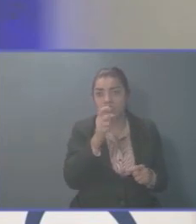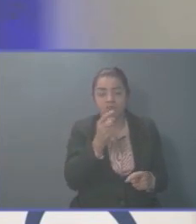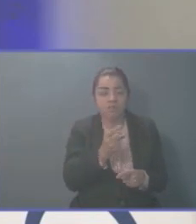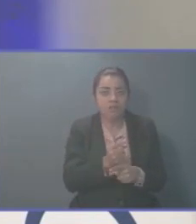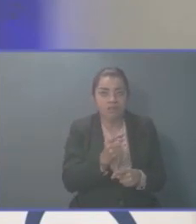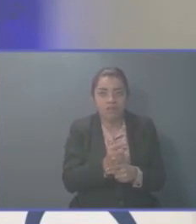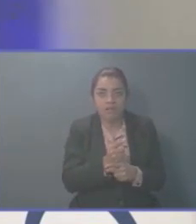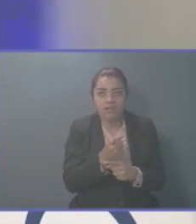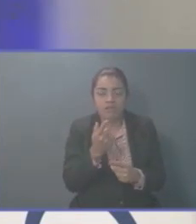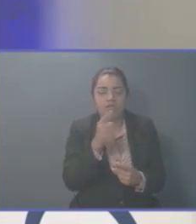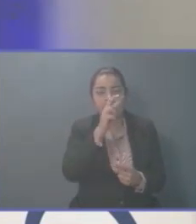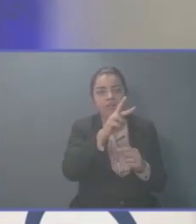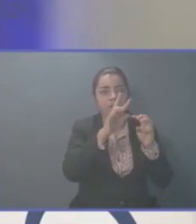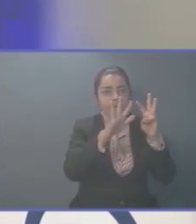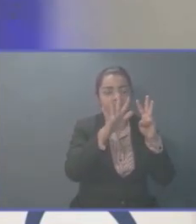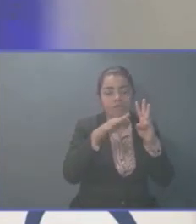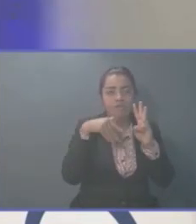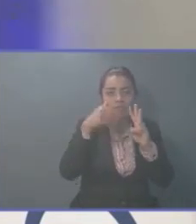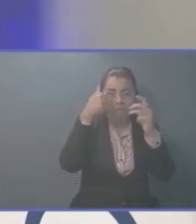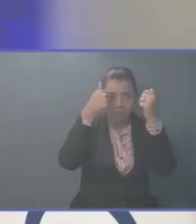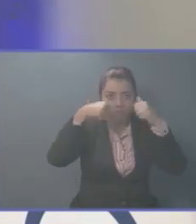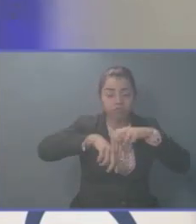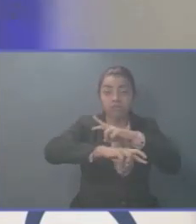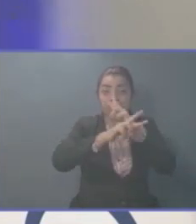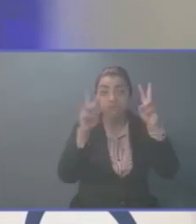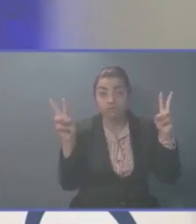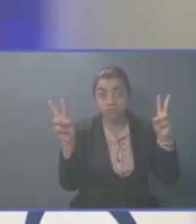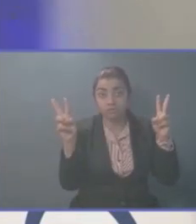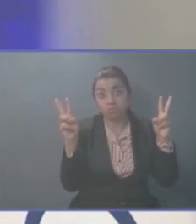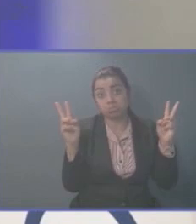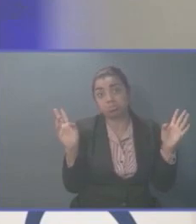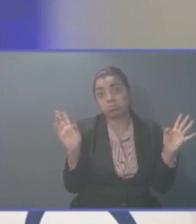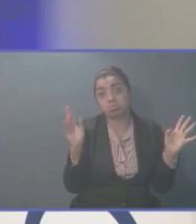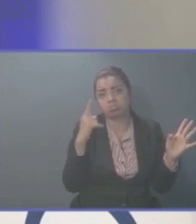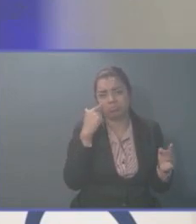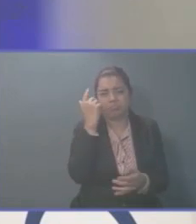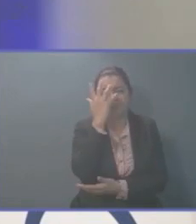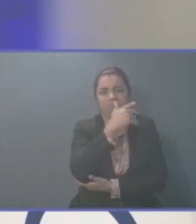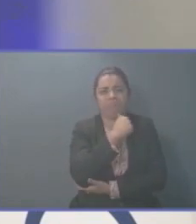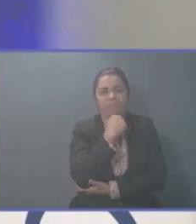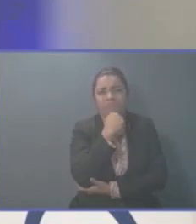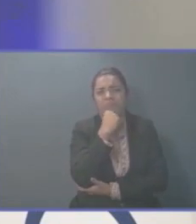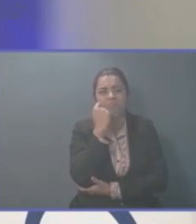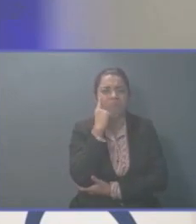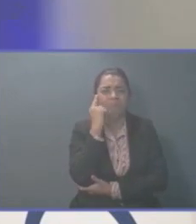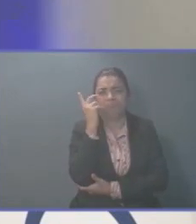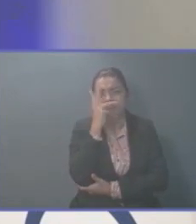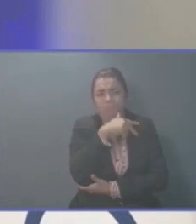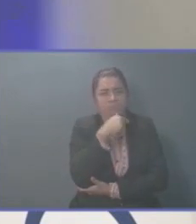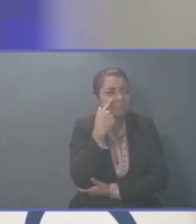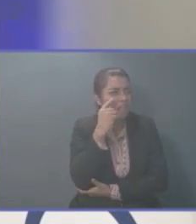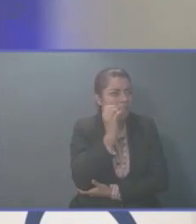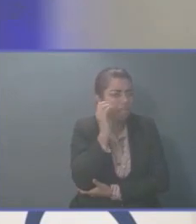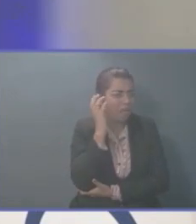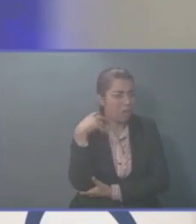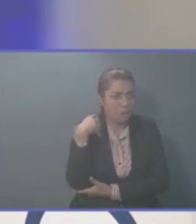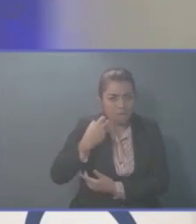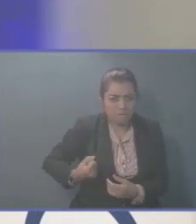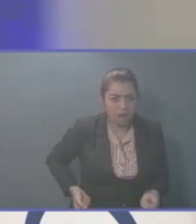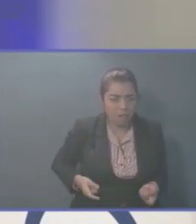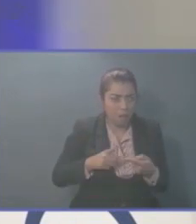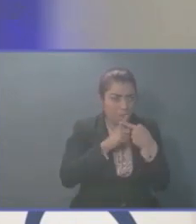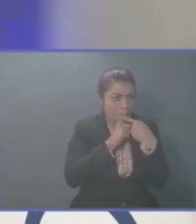el aniversario 28 de la firma de los acuerdos de paz. Y uno lo nota en el discurso del presidente cuando dice que como